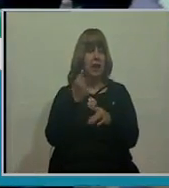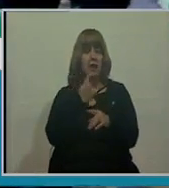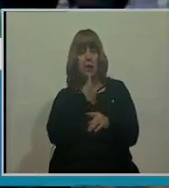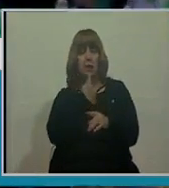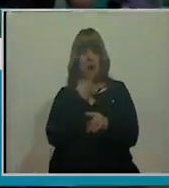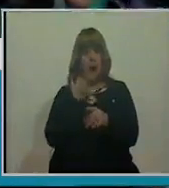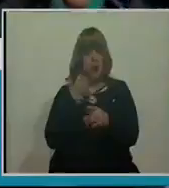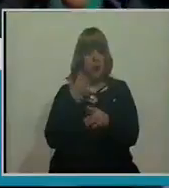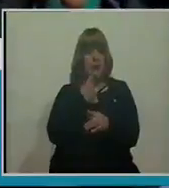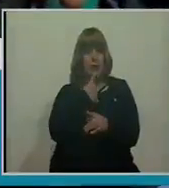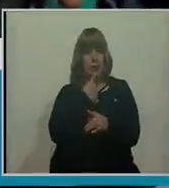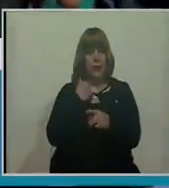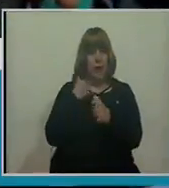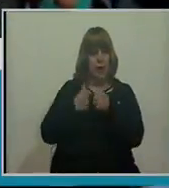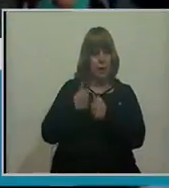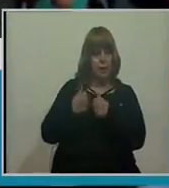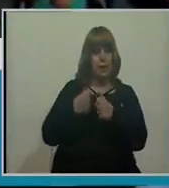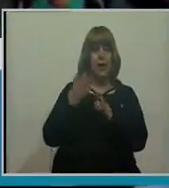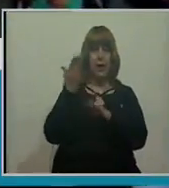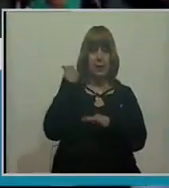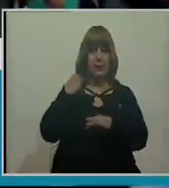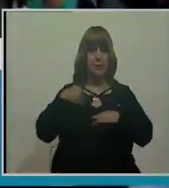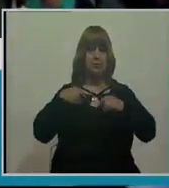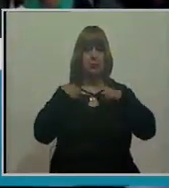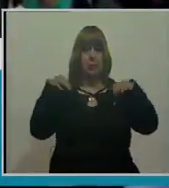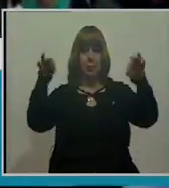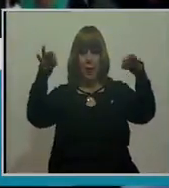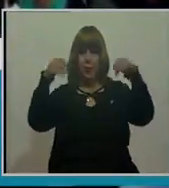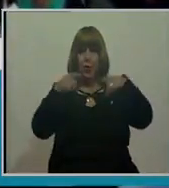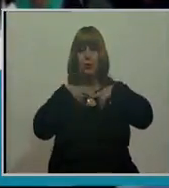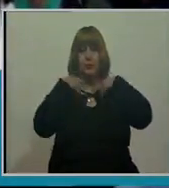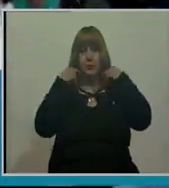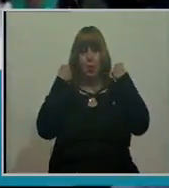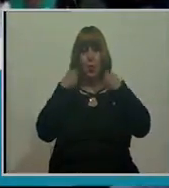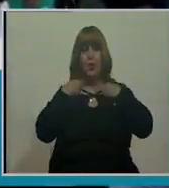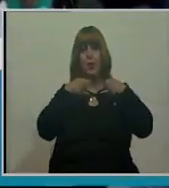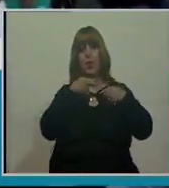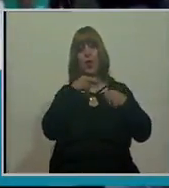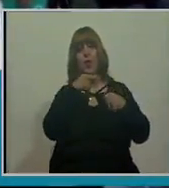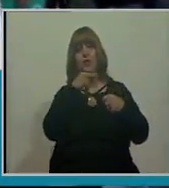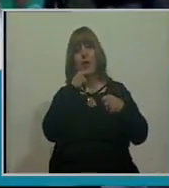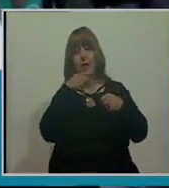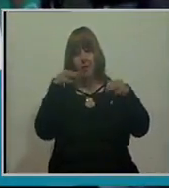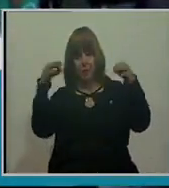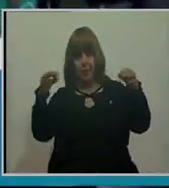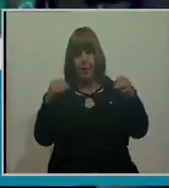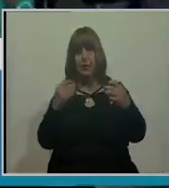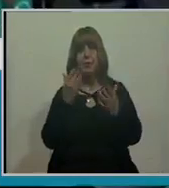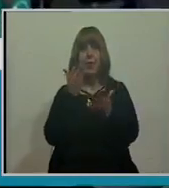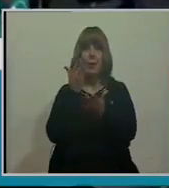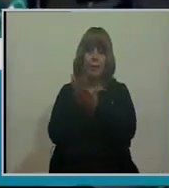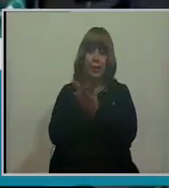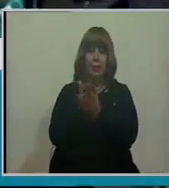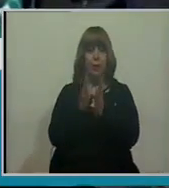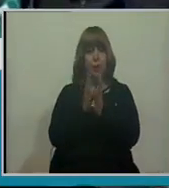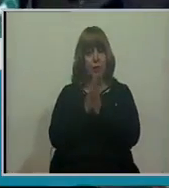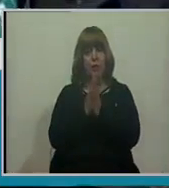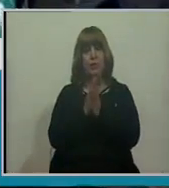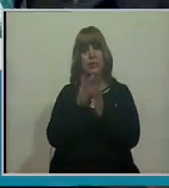Congreso Nacional con los pañuelos verdes para exhibir este respaldo al proyecto que se debate en la Cámara de